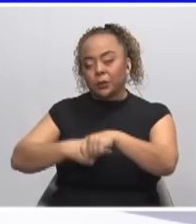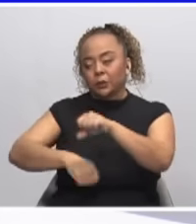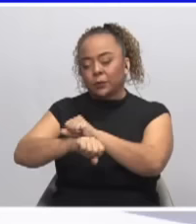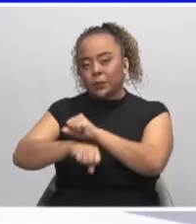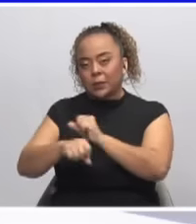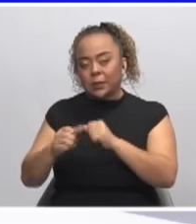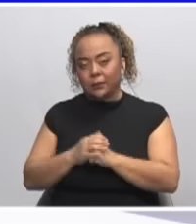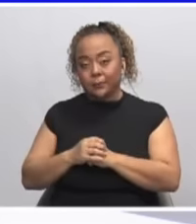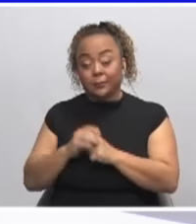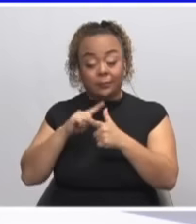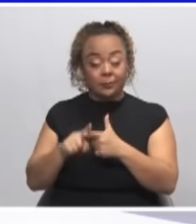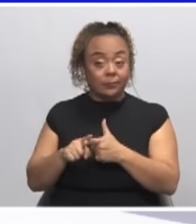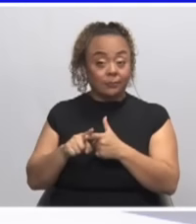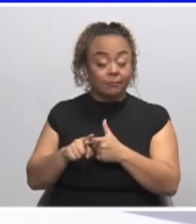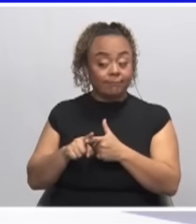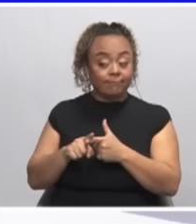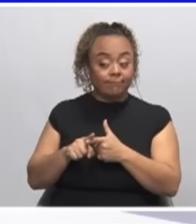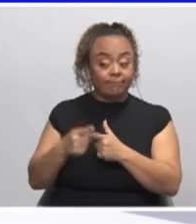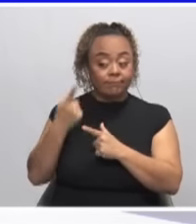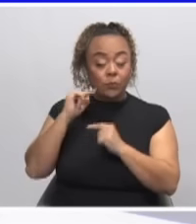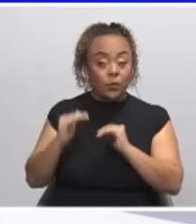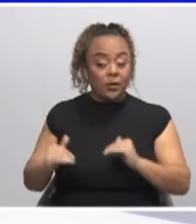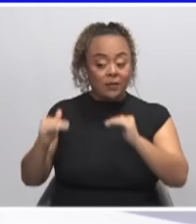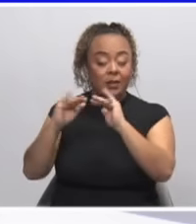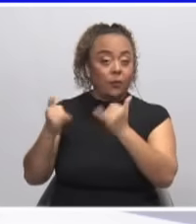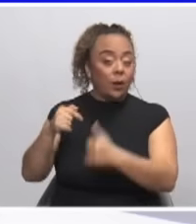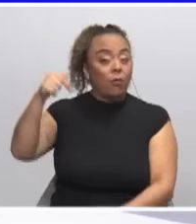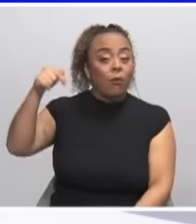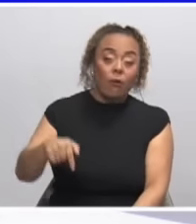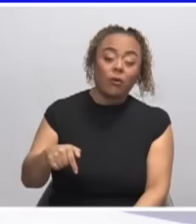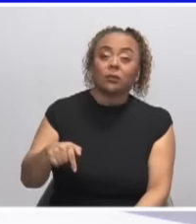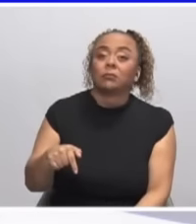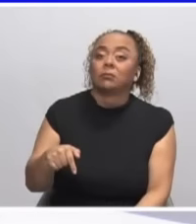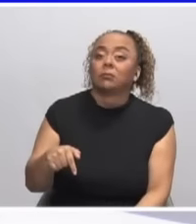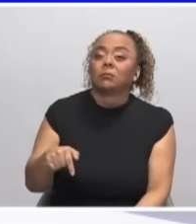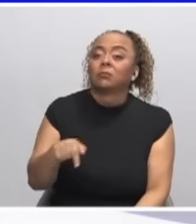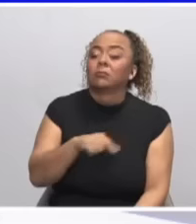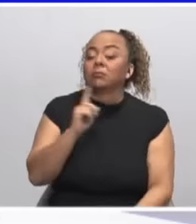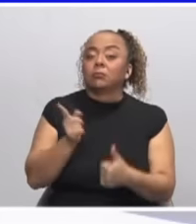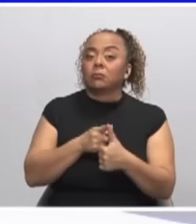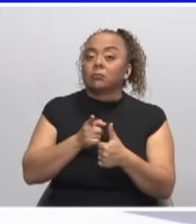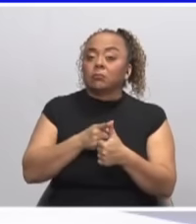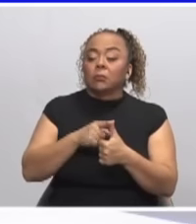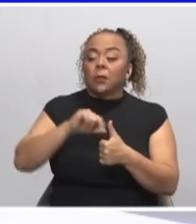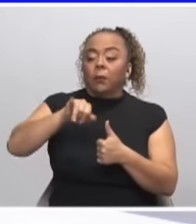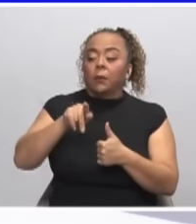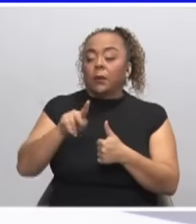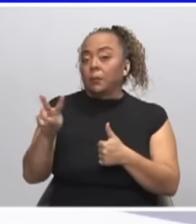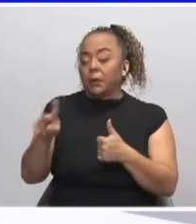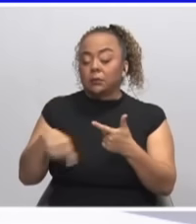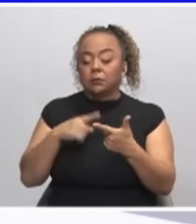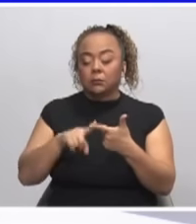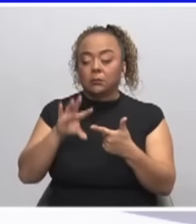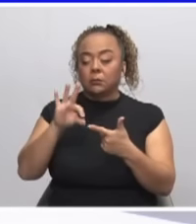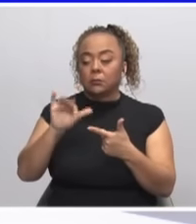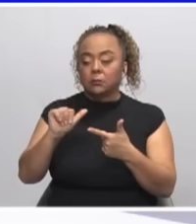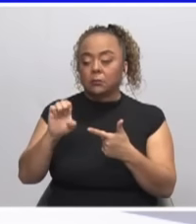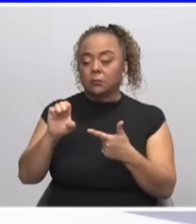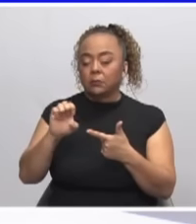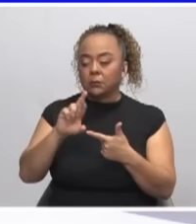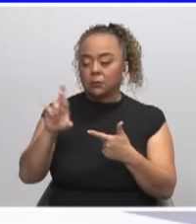Entonces si es por nivel de juego Hoy está primero Juan Pablo Vargas está primero faon